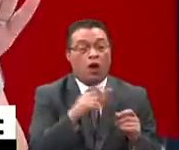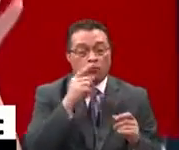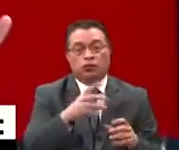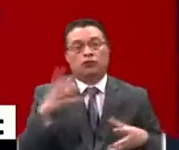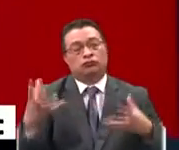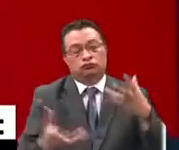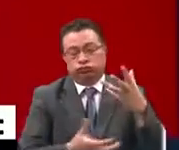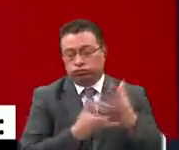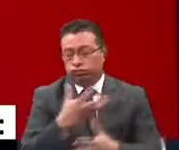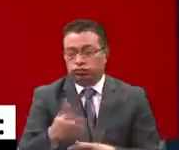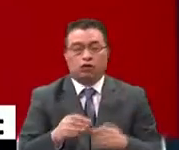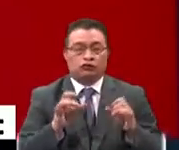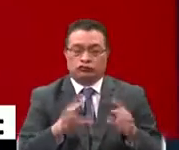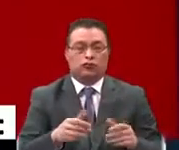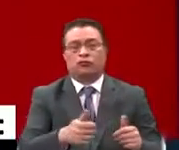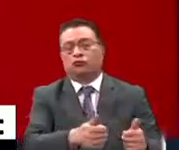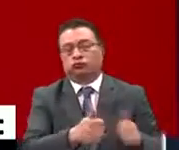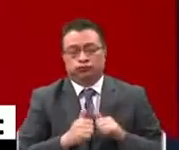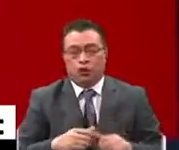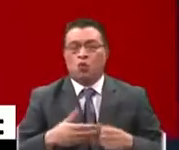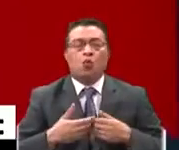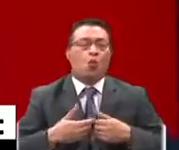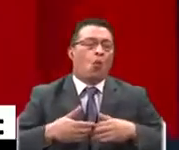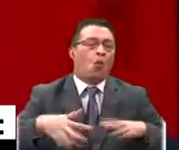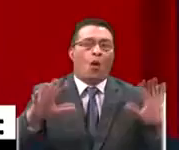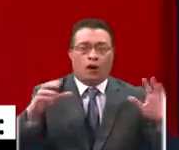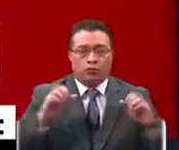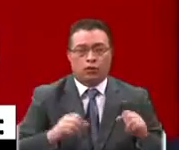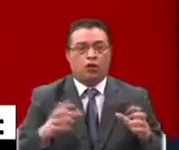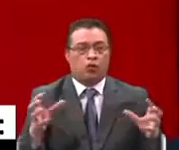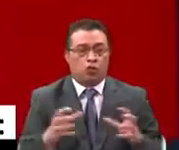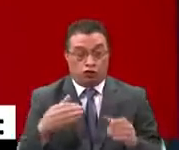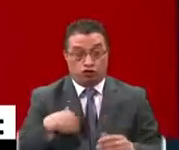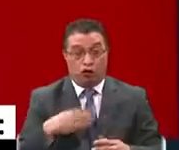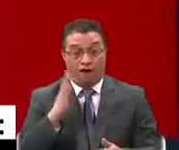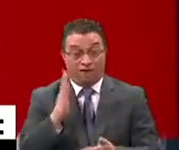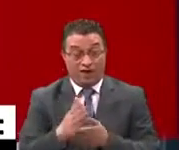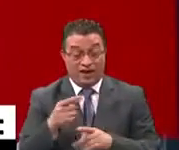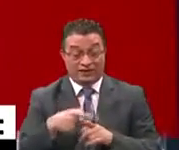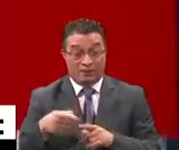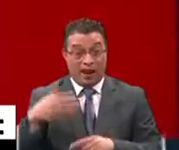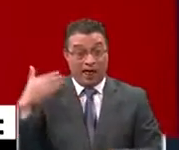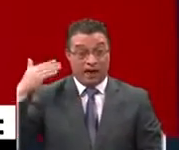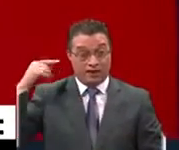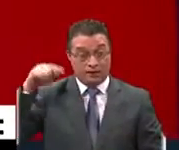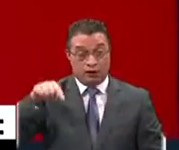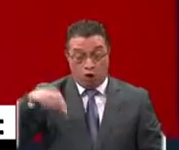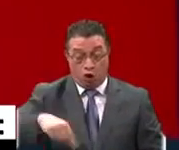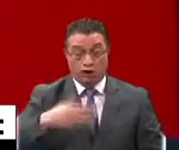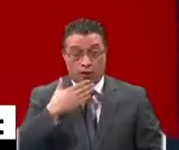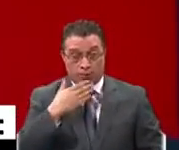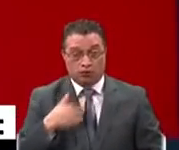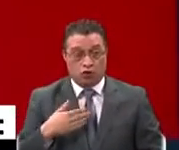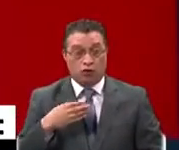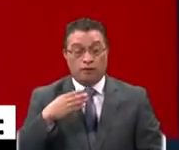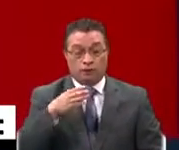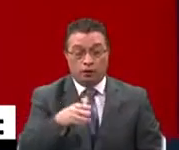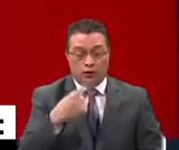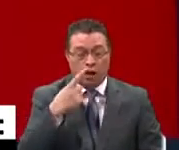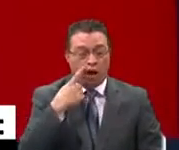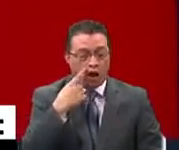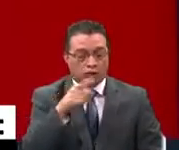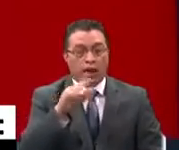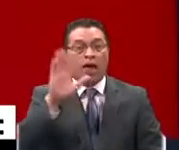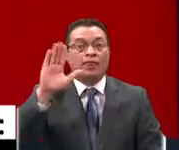visto desafiadas sus capacidades. Cualquier país del mundo. Yo estuve el fin de semana a propósito, y también el día de hoy, a propósito del reconocimiento y